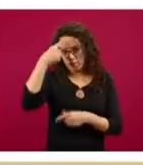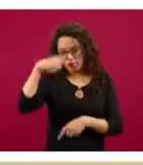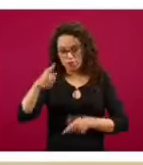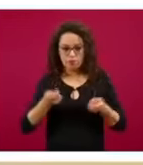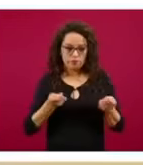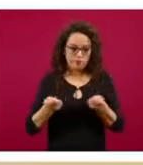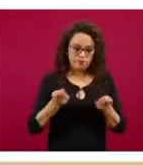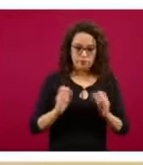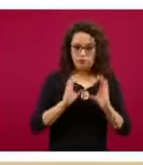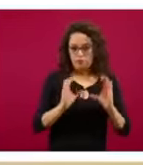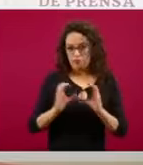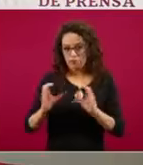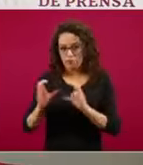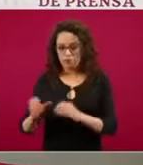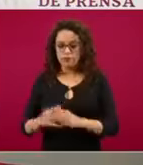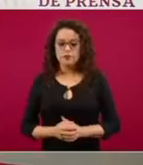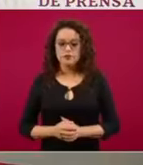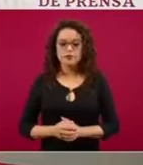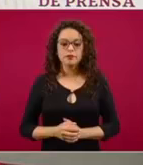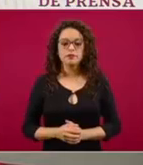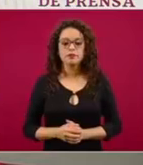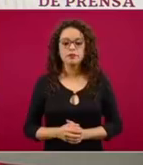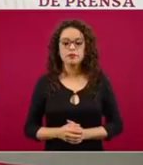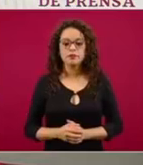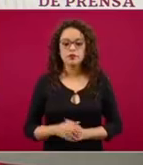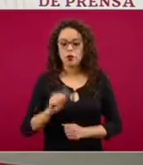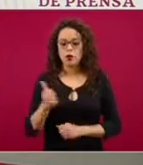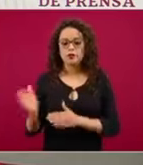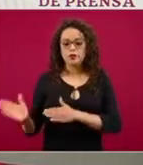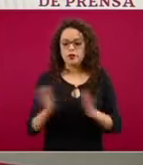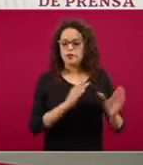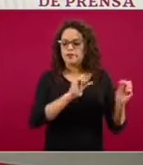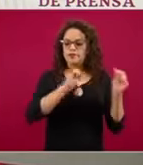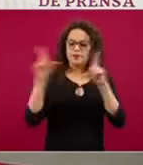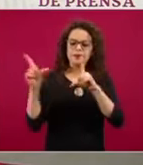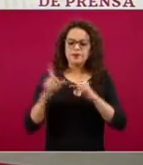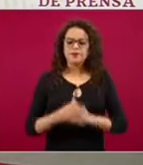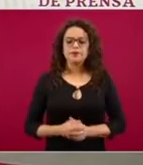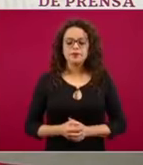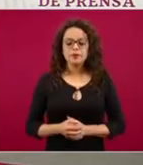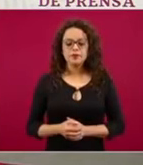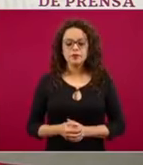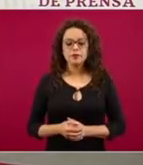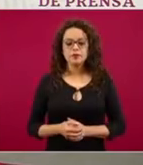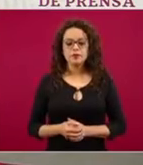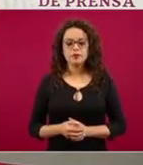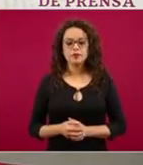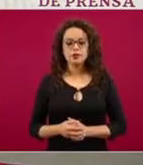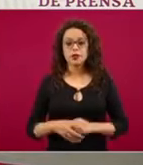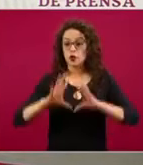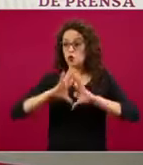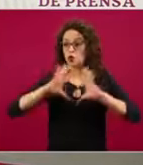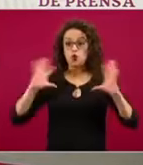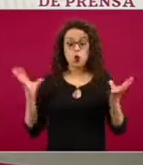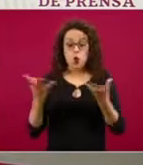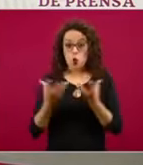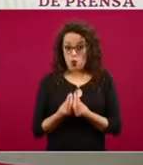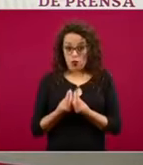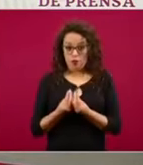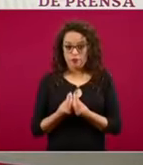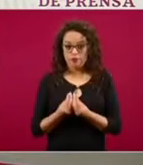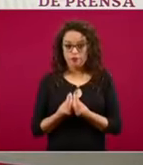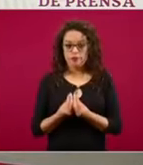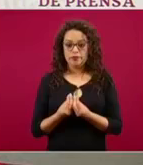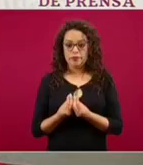de establecimientos. Veamos la siguiente, volvemos a la totalidad de los brotes y